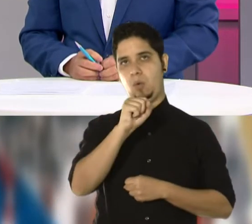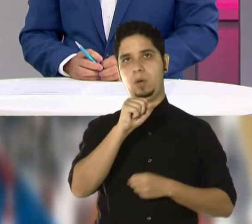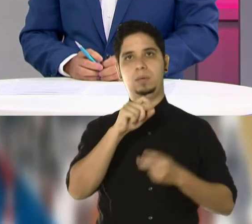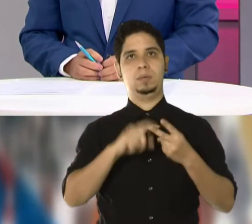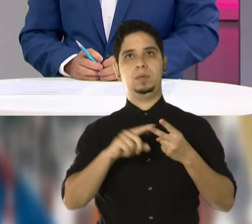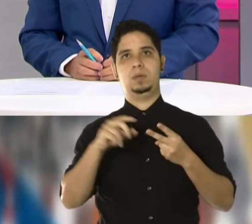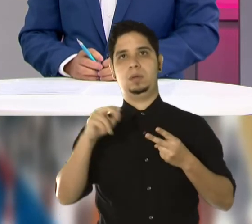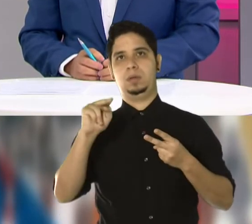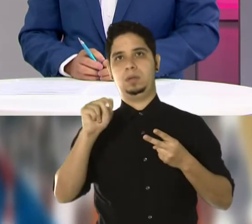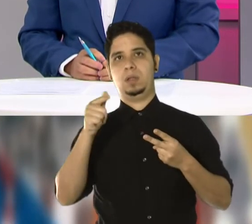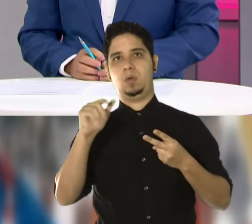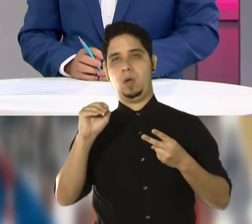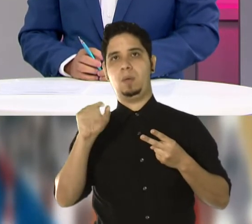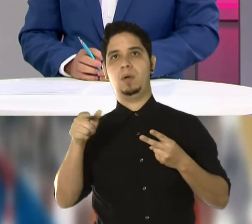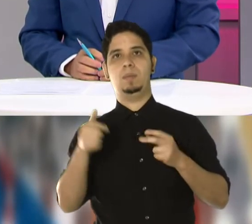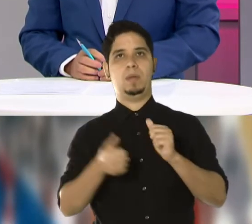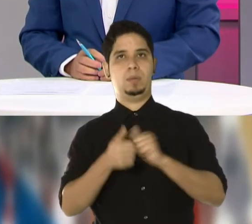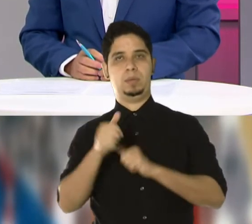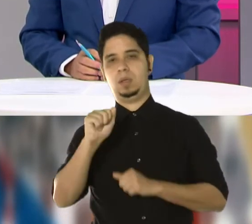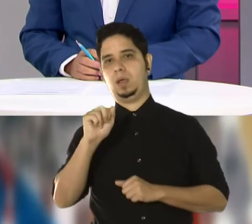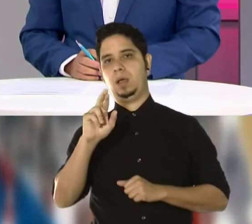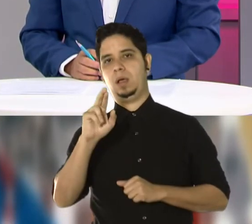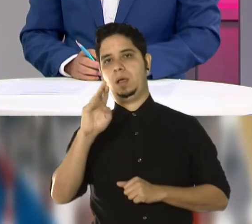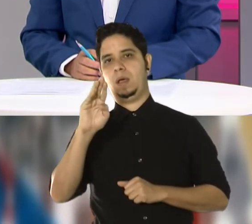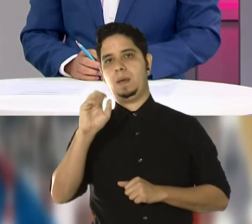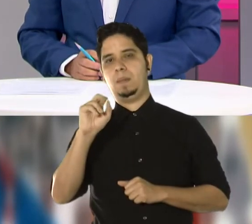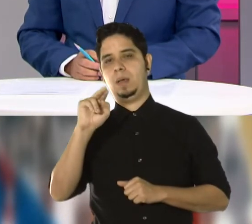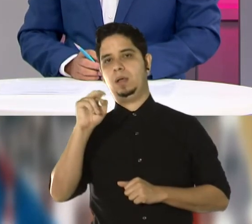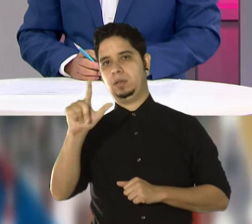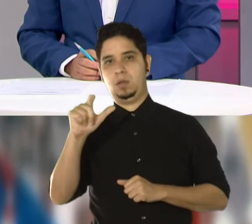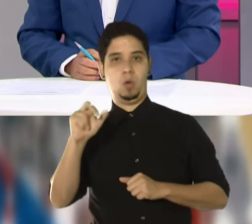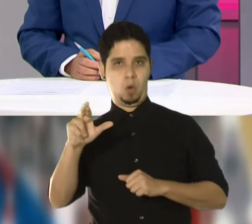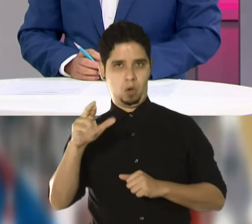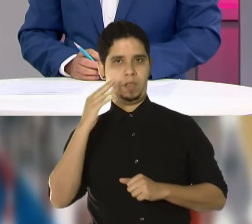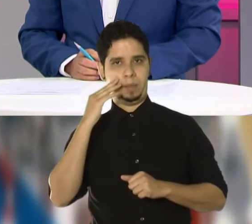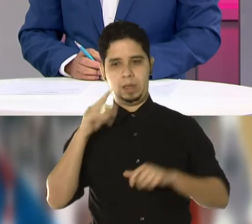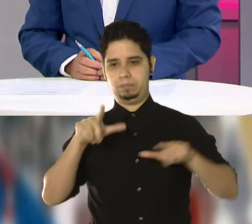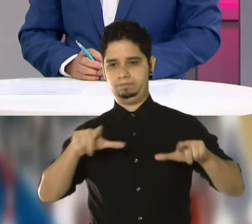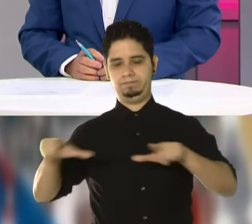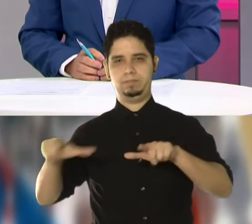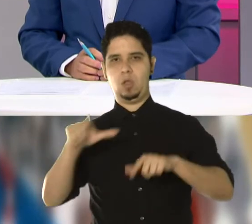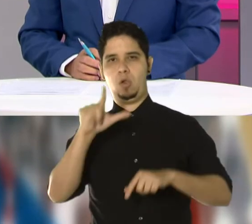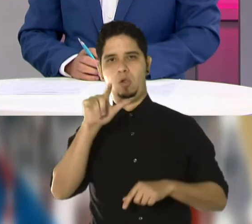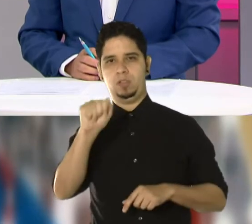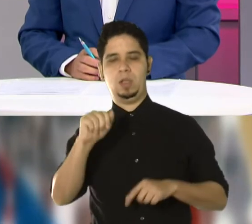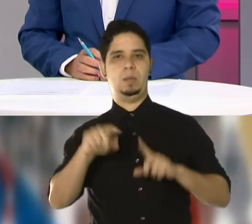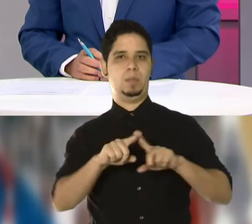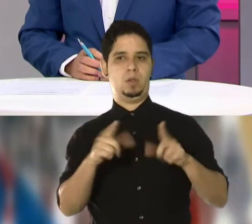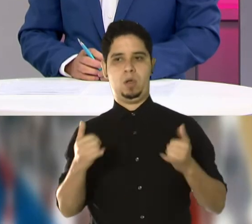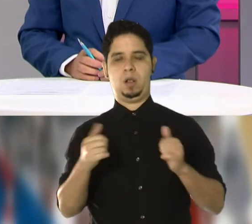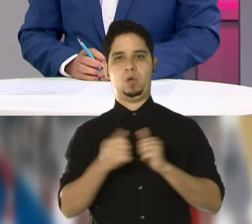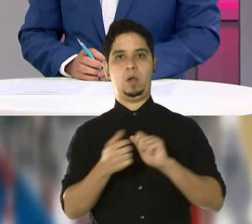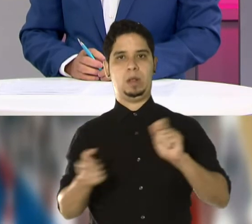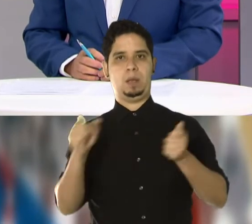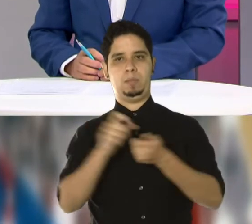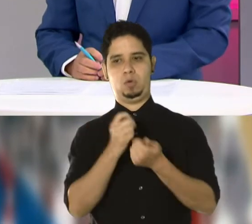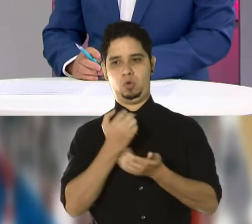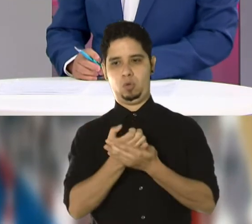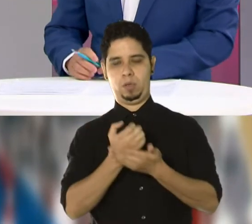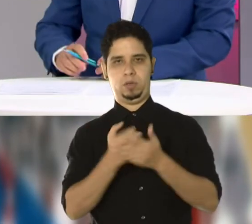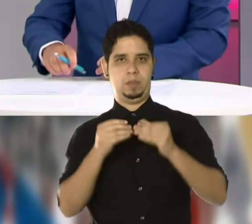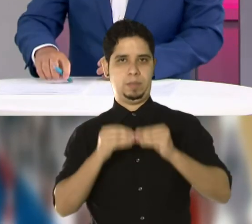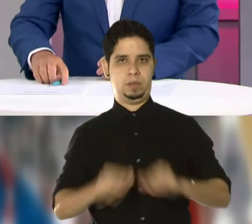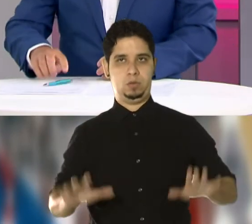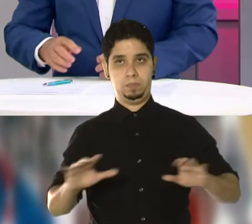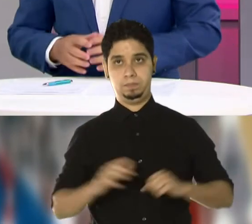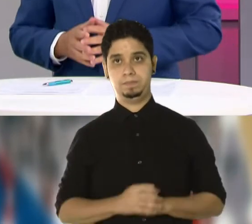Nahuatl, probablemente eras albañil o instalador de losa, ¿verdad? Sí. Eso con la depresión económica se perdió. O sea, en Puerto Rico